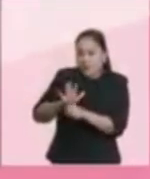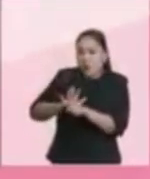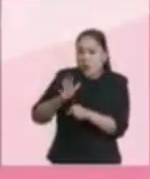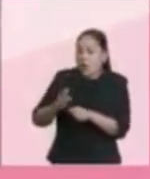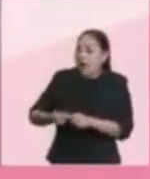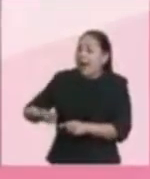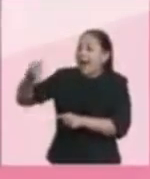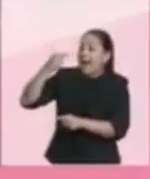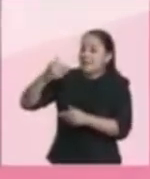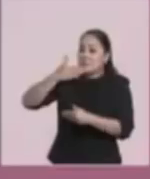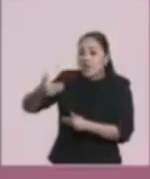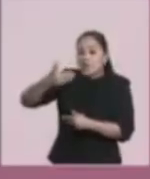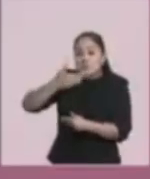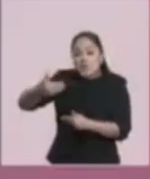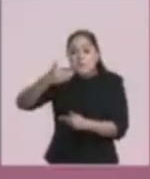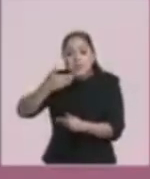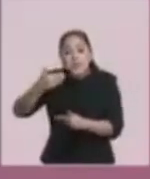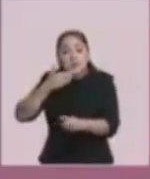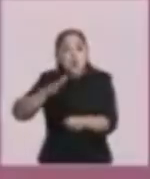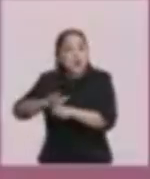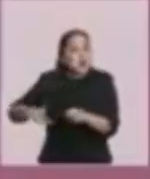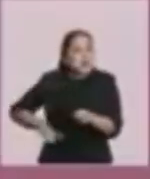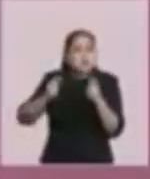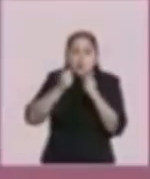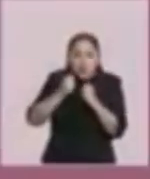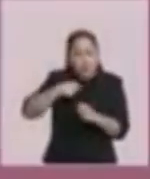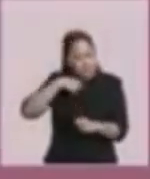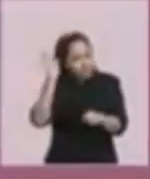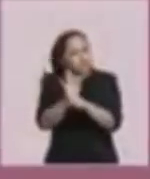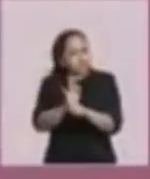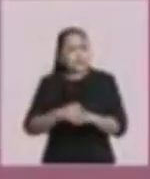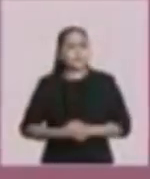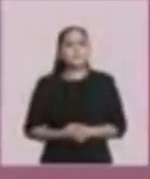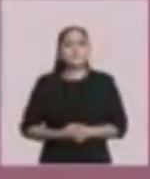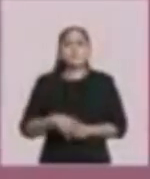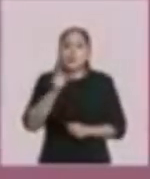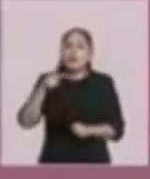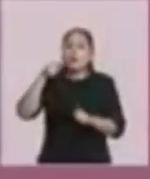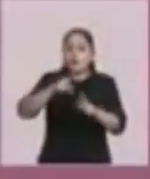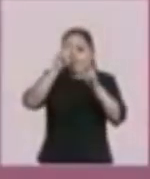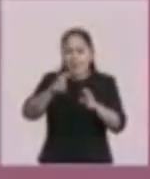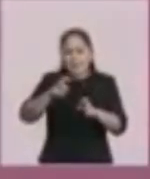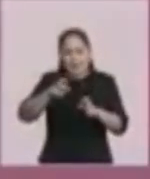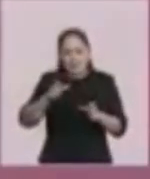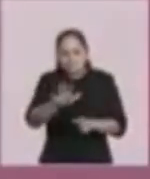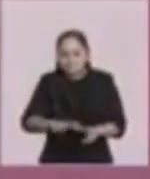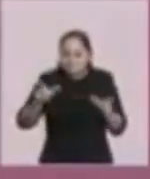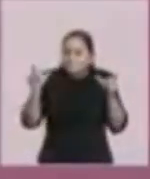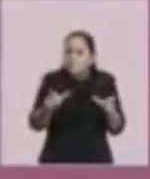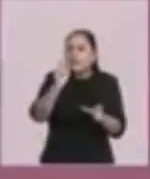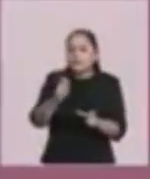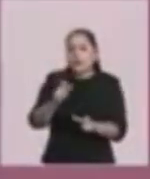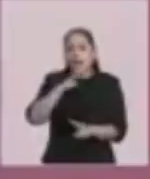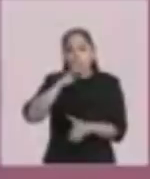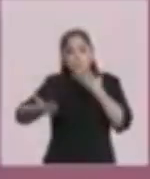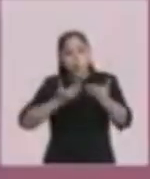haya hecho bien en el país, viniendo de quien venga. Pero en, particularmente en seguridad, una de las propuestas que he